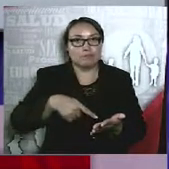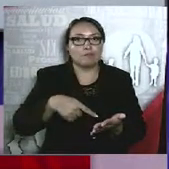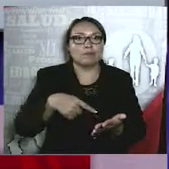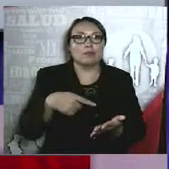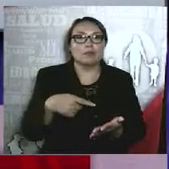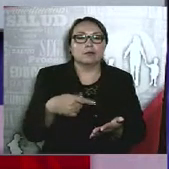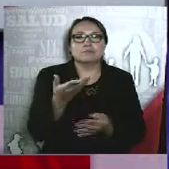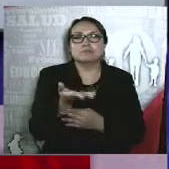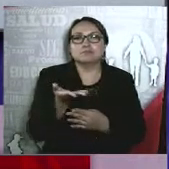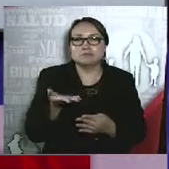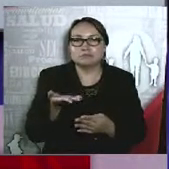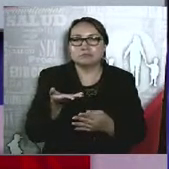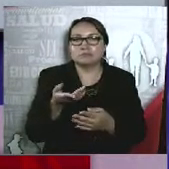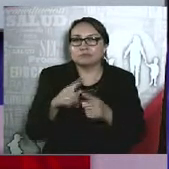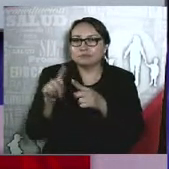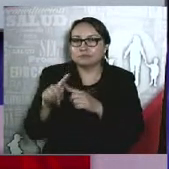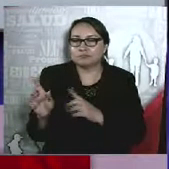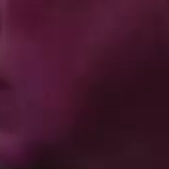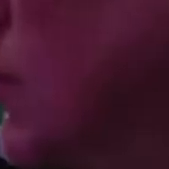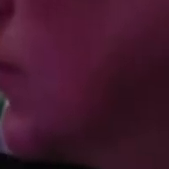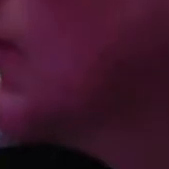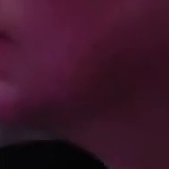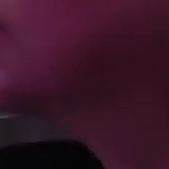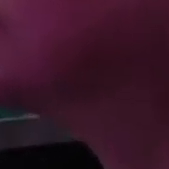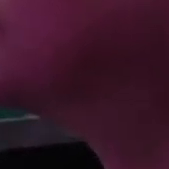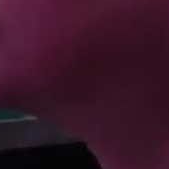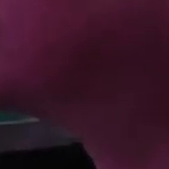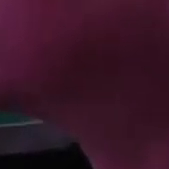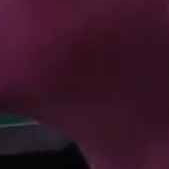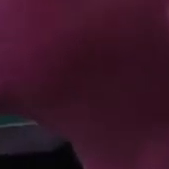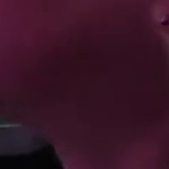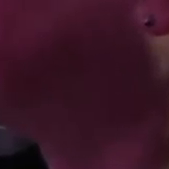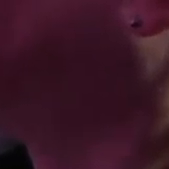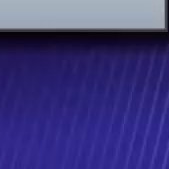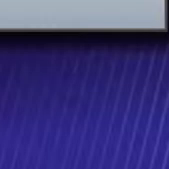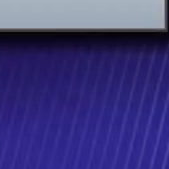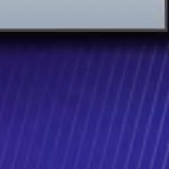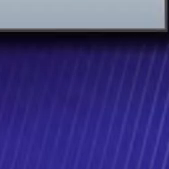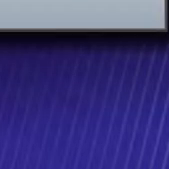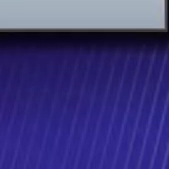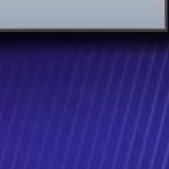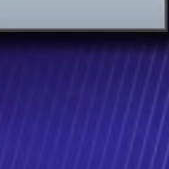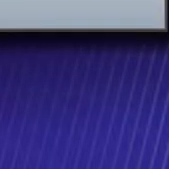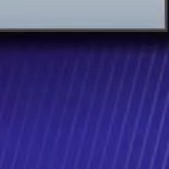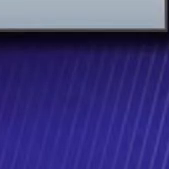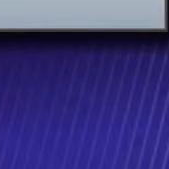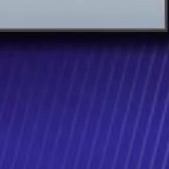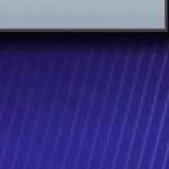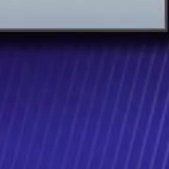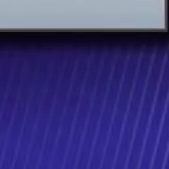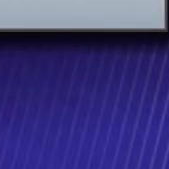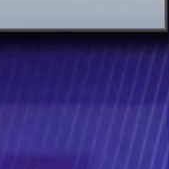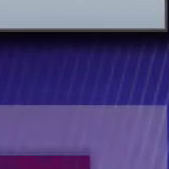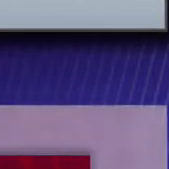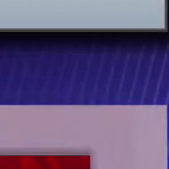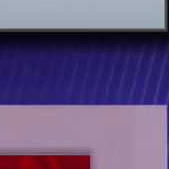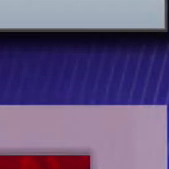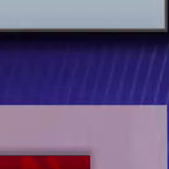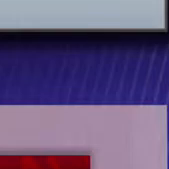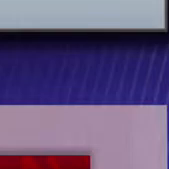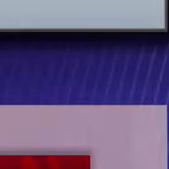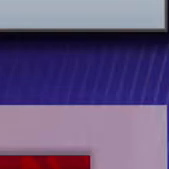los requerimientos por las diferentes áreas. Bueno, muy de la mano con la ejecución contractual de la entidad, pues lógico está la